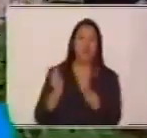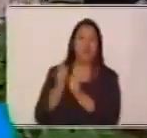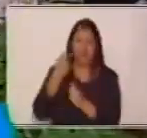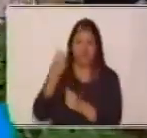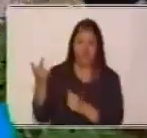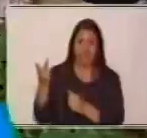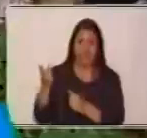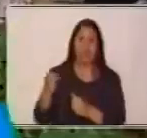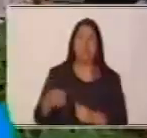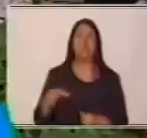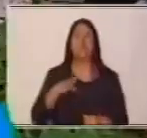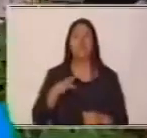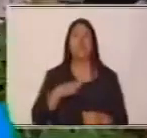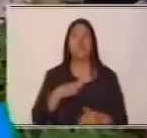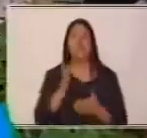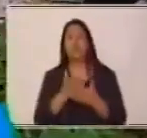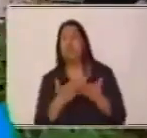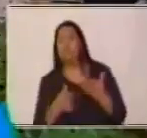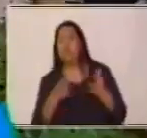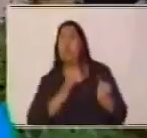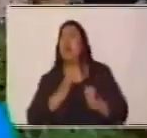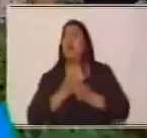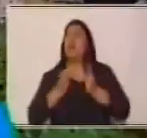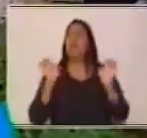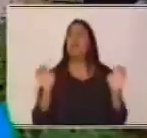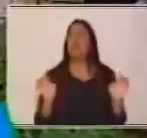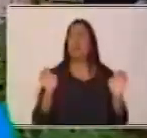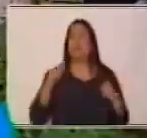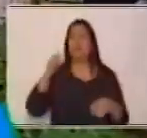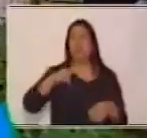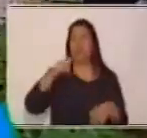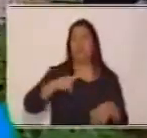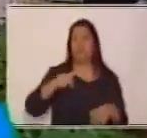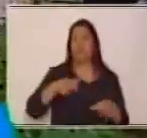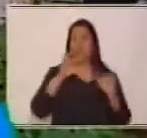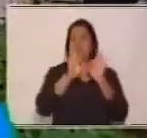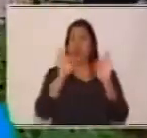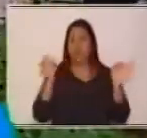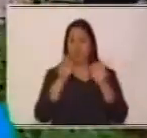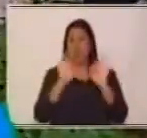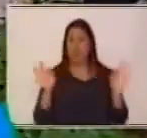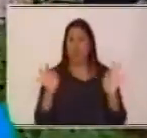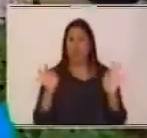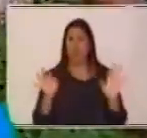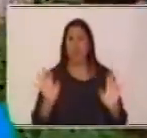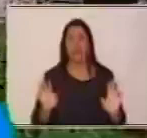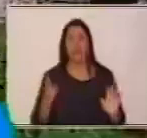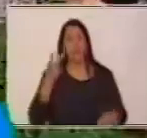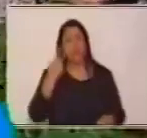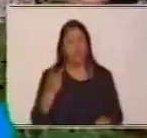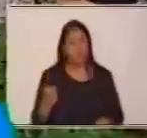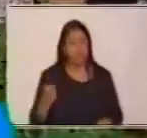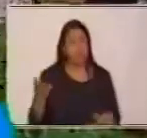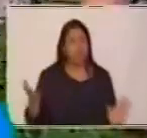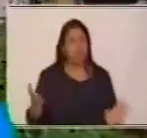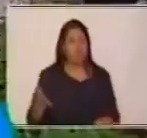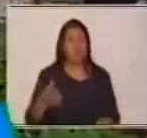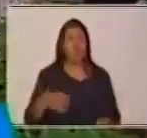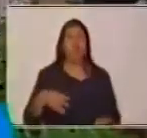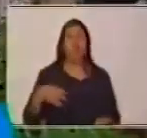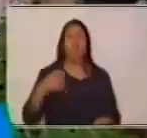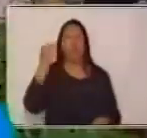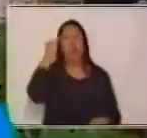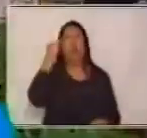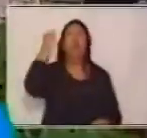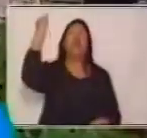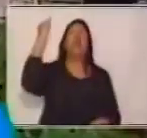acá hay algunas expresiones y vamos a establecer si es una metáfora, una